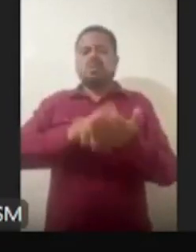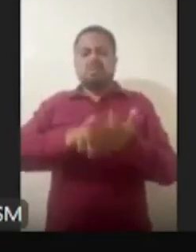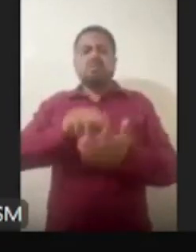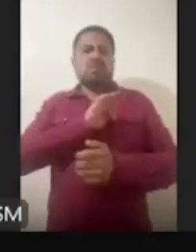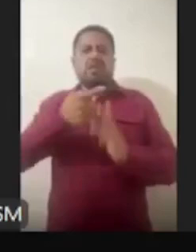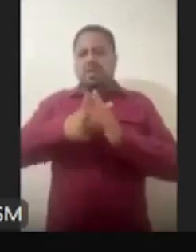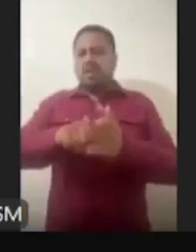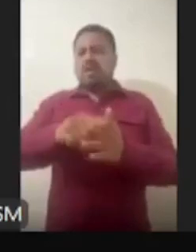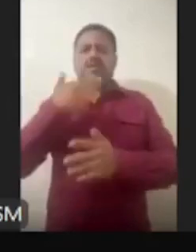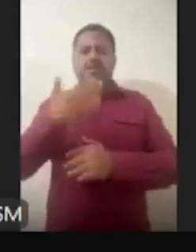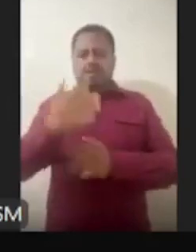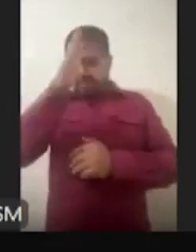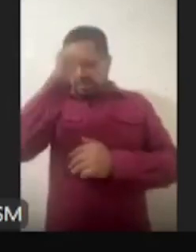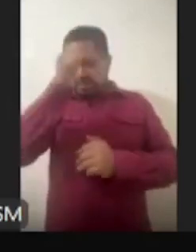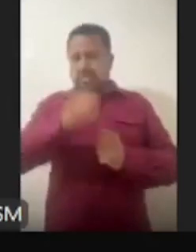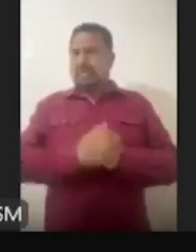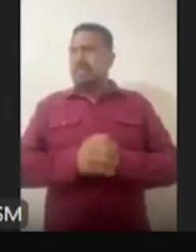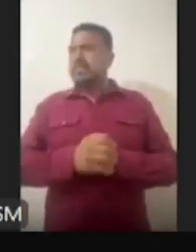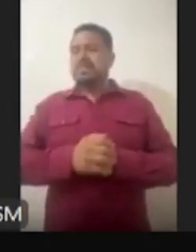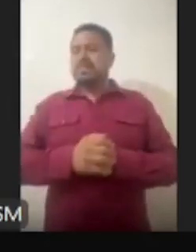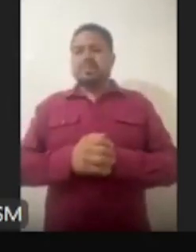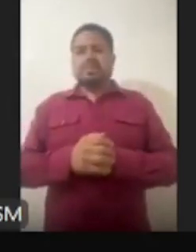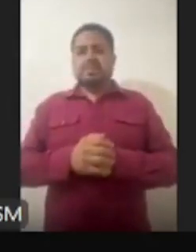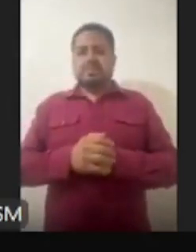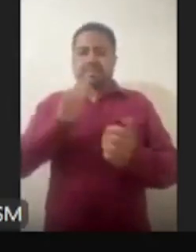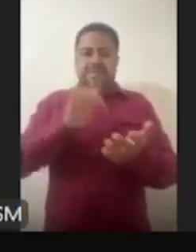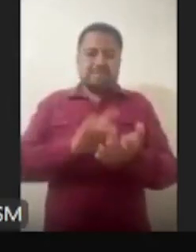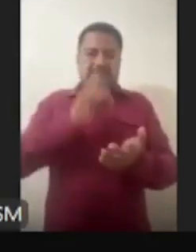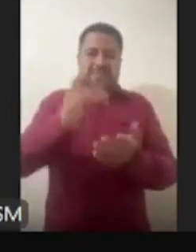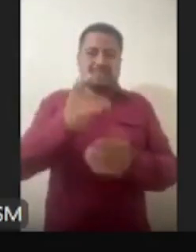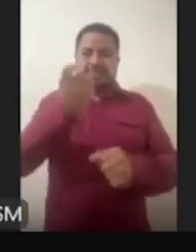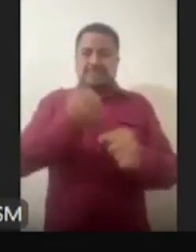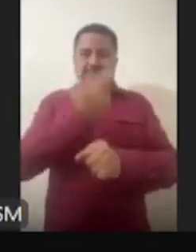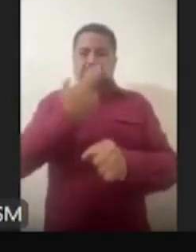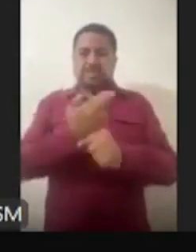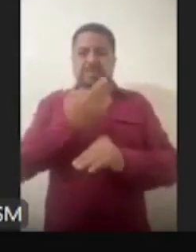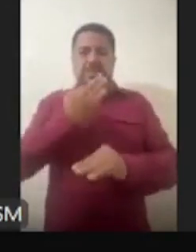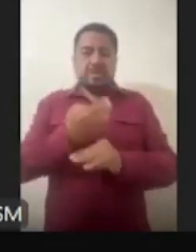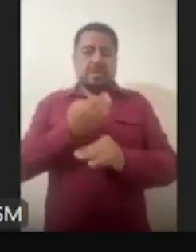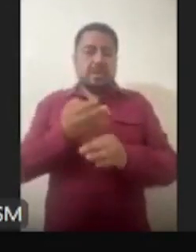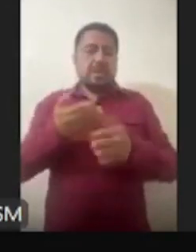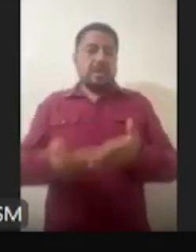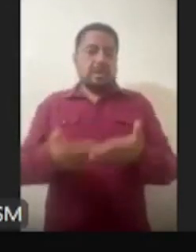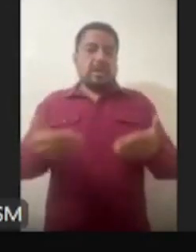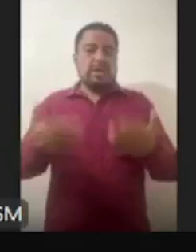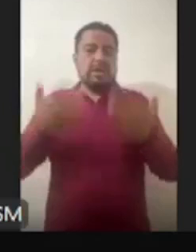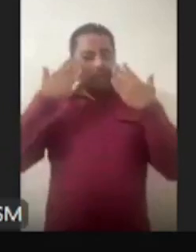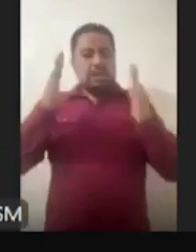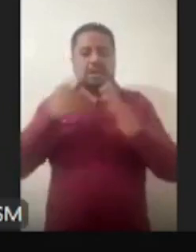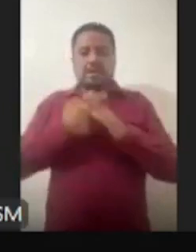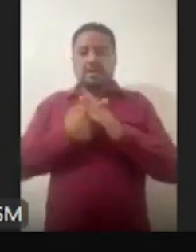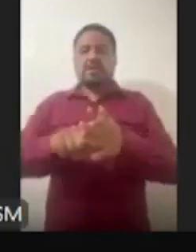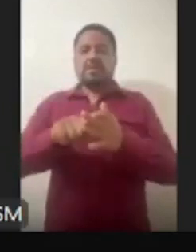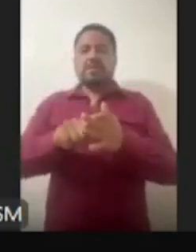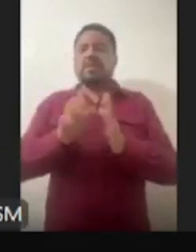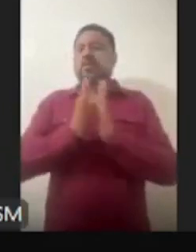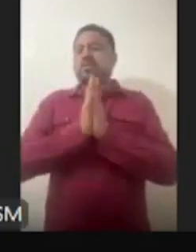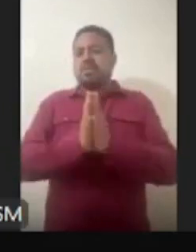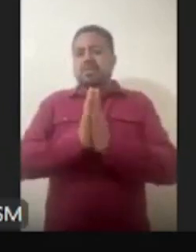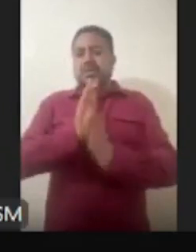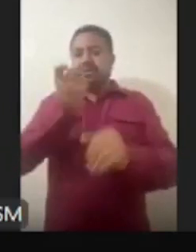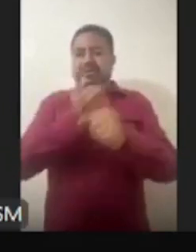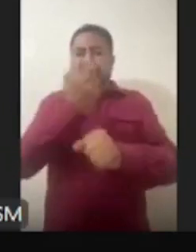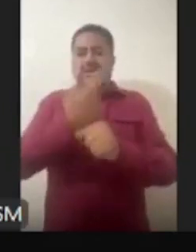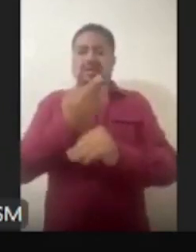válidamente. Gracias, secretario. En consecuencia, se declara abierta la presente sesión y le solicito, secretario, nos informe cuáles son